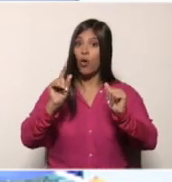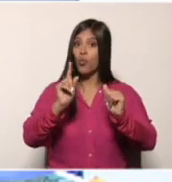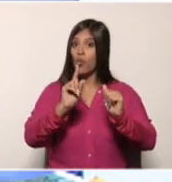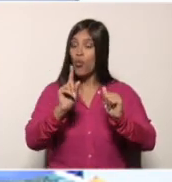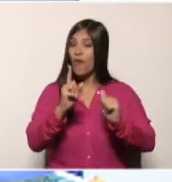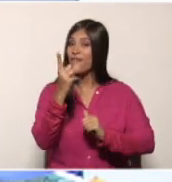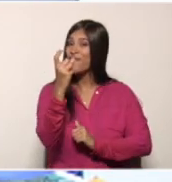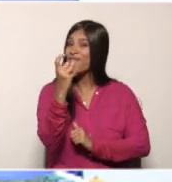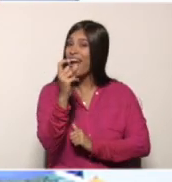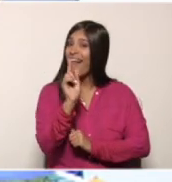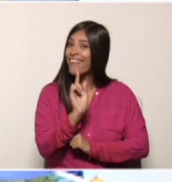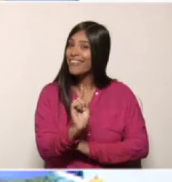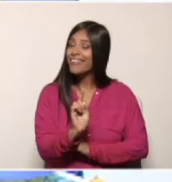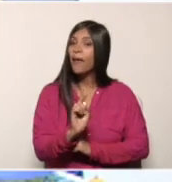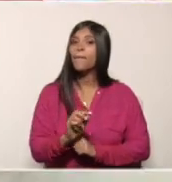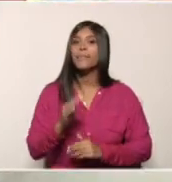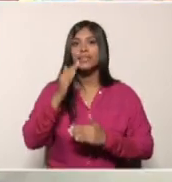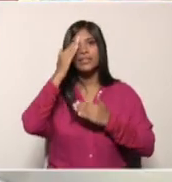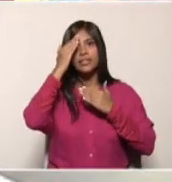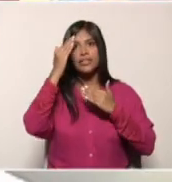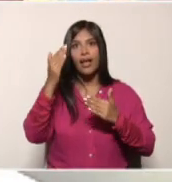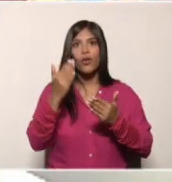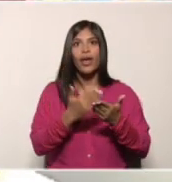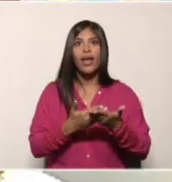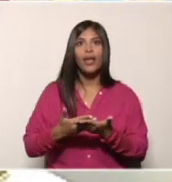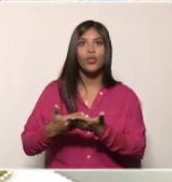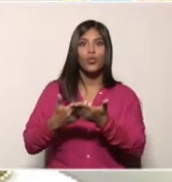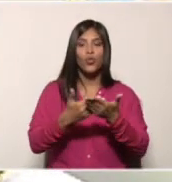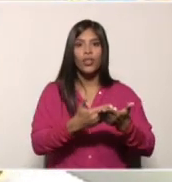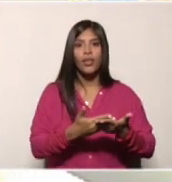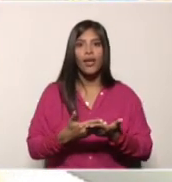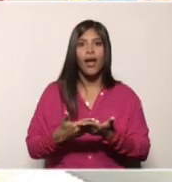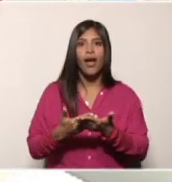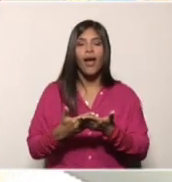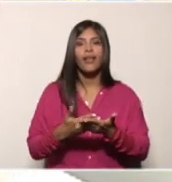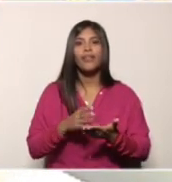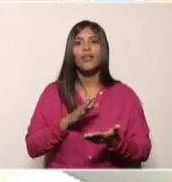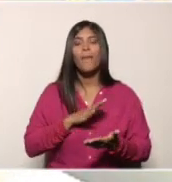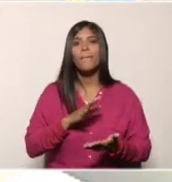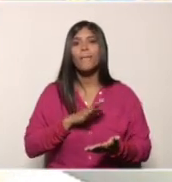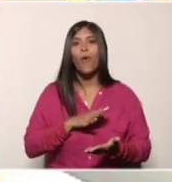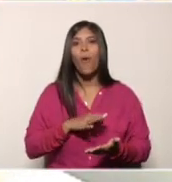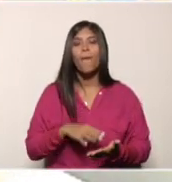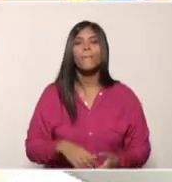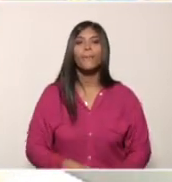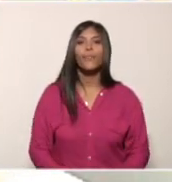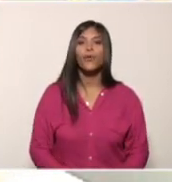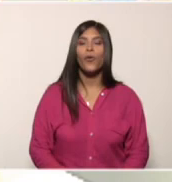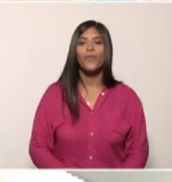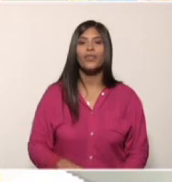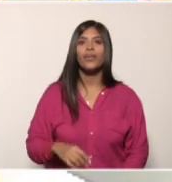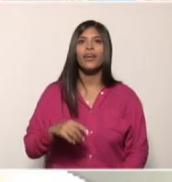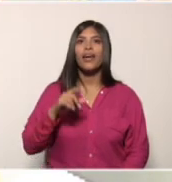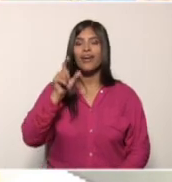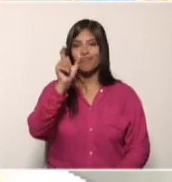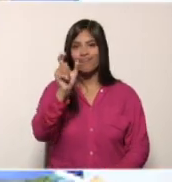antes mandar un saludo a los estudiantes de la parroquia San José, en especial a Daniel Duque, que él